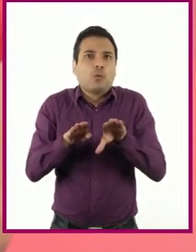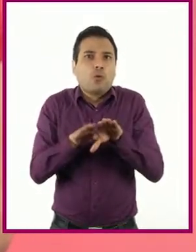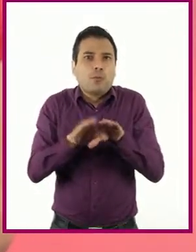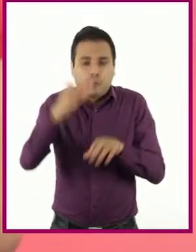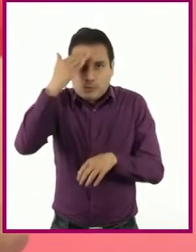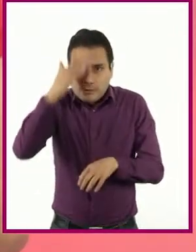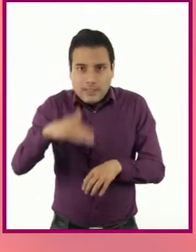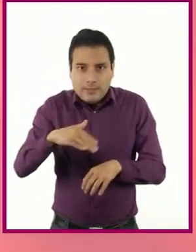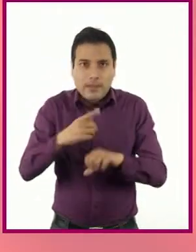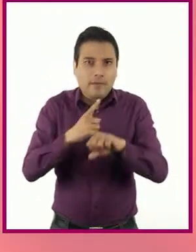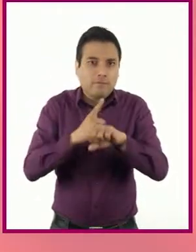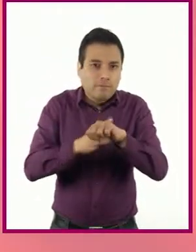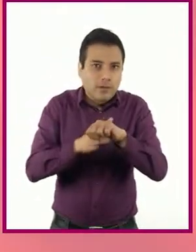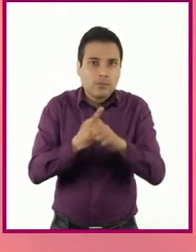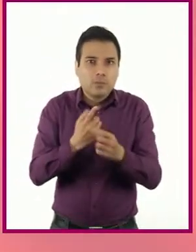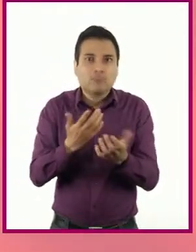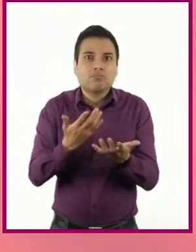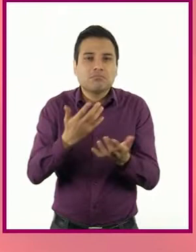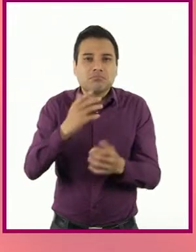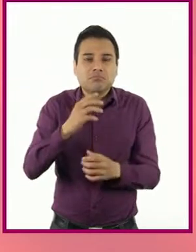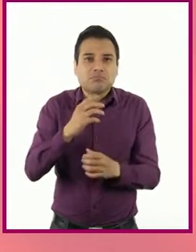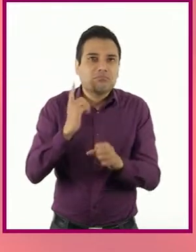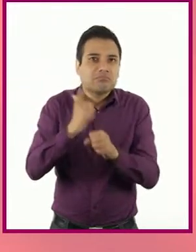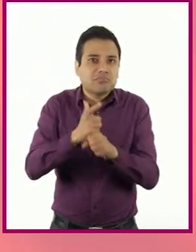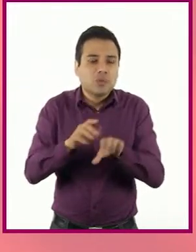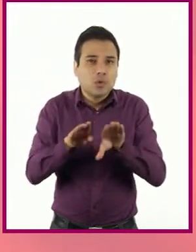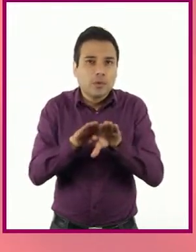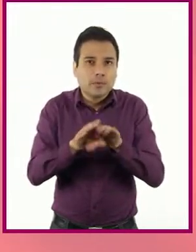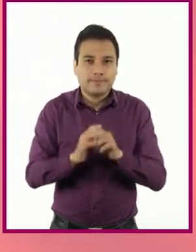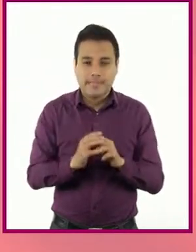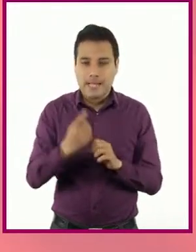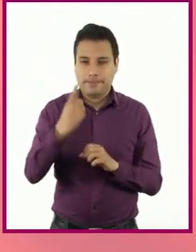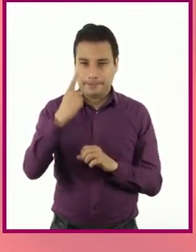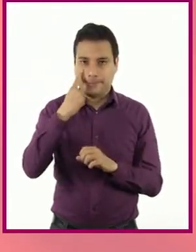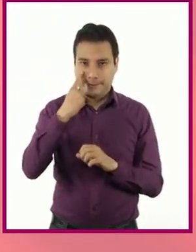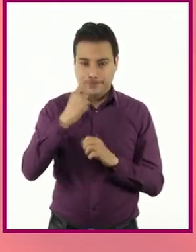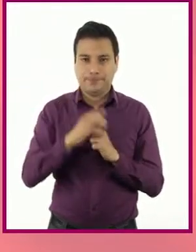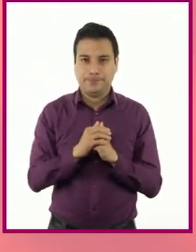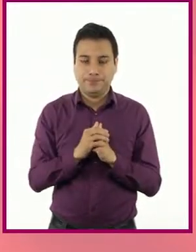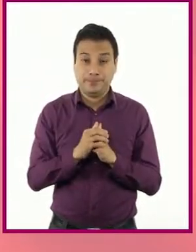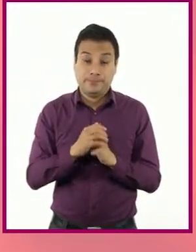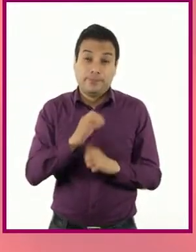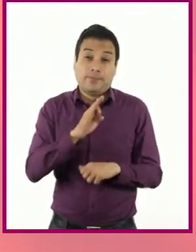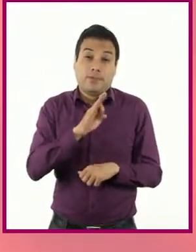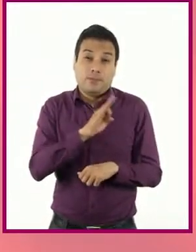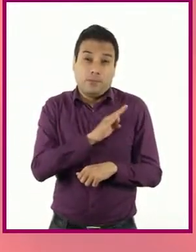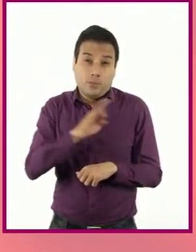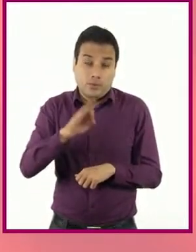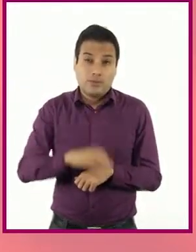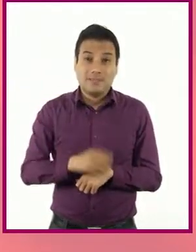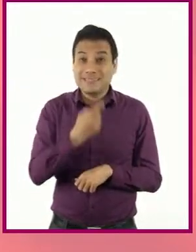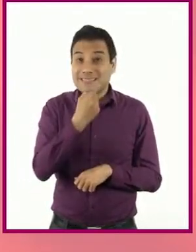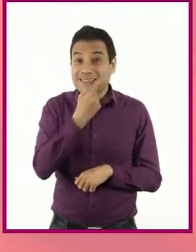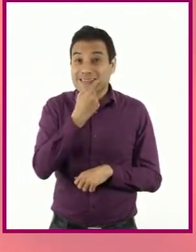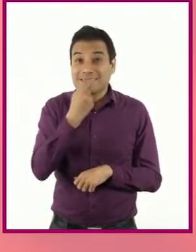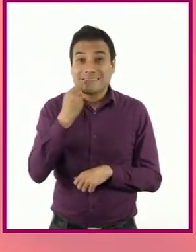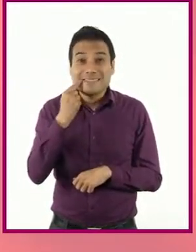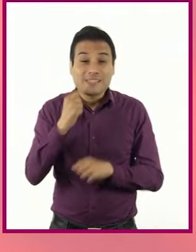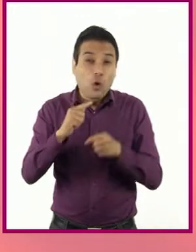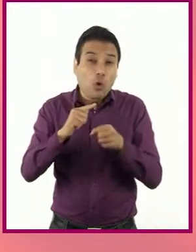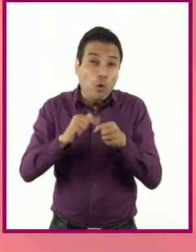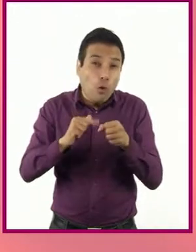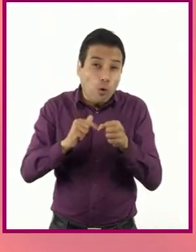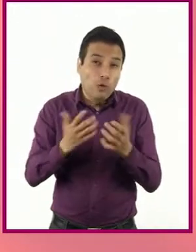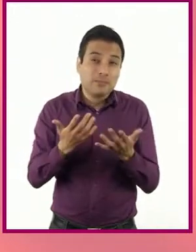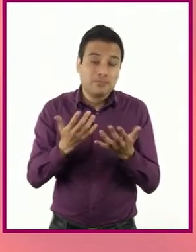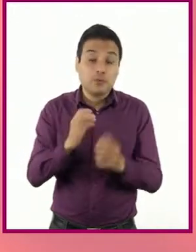dental? Por ejemplo, un signo de una enfermedad dental puede ser la pigmentación de los dientes. Y un